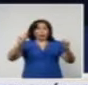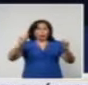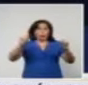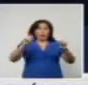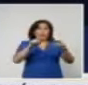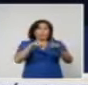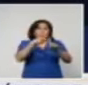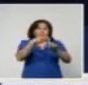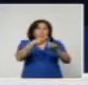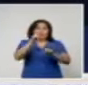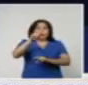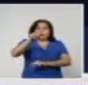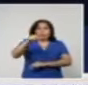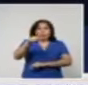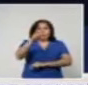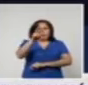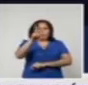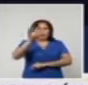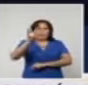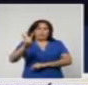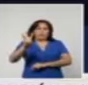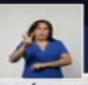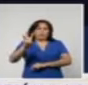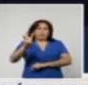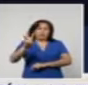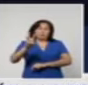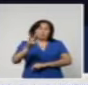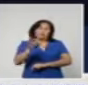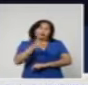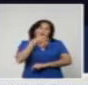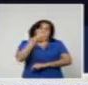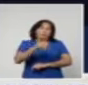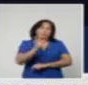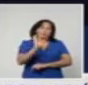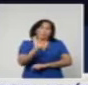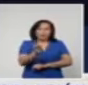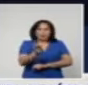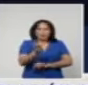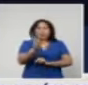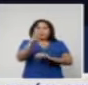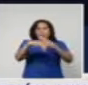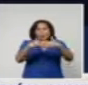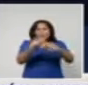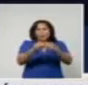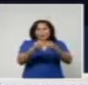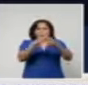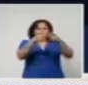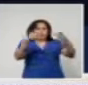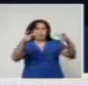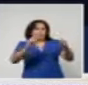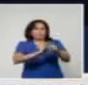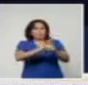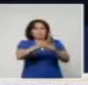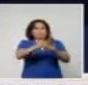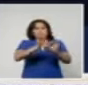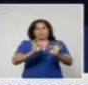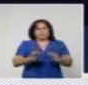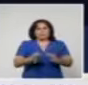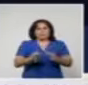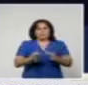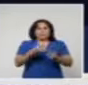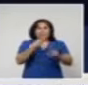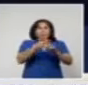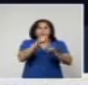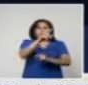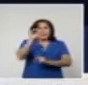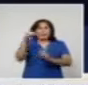a 2,23, teniendo en cuenta el número de casos confirmados por 100.000 habitantes.